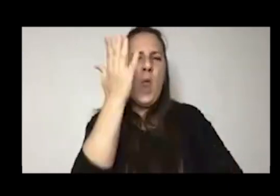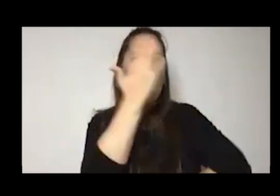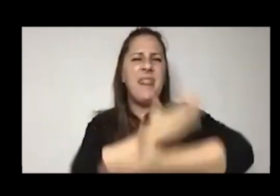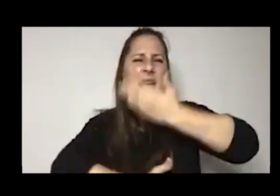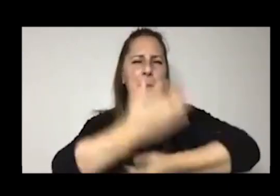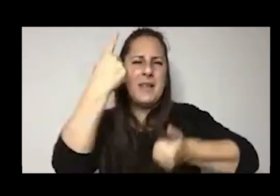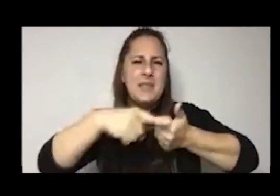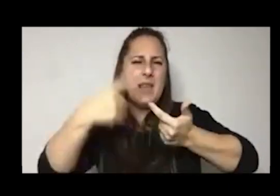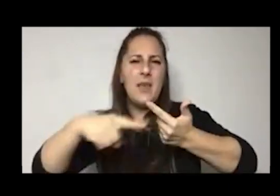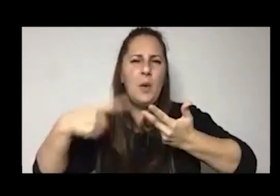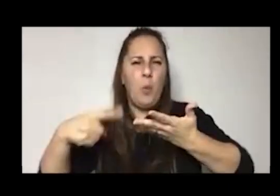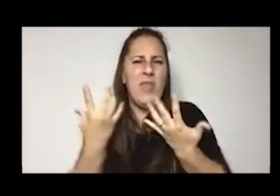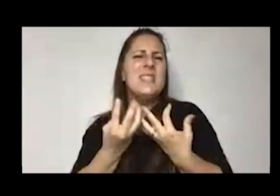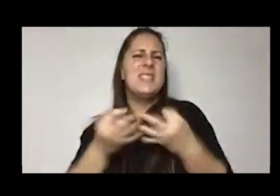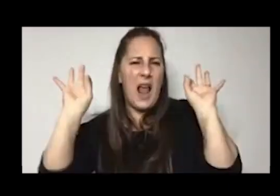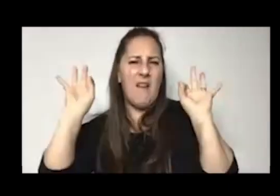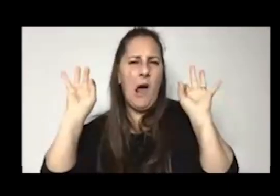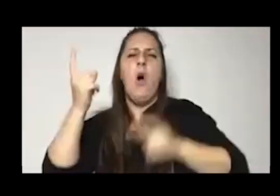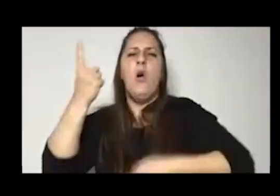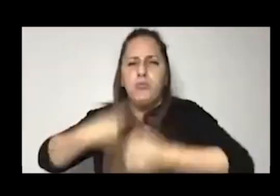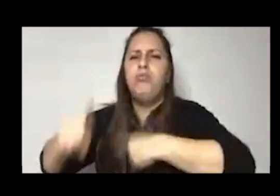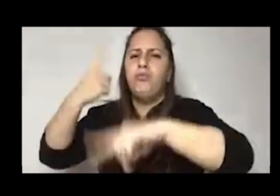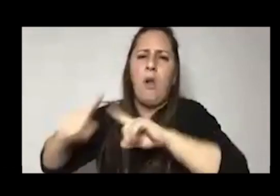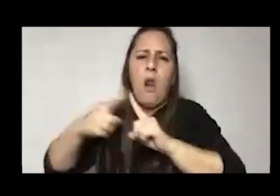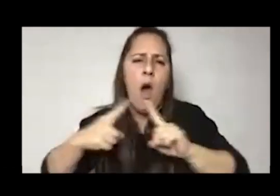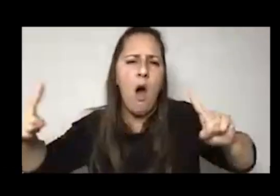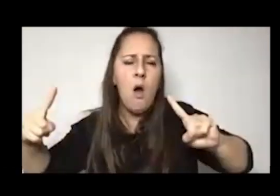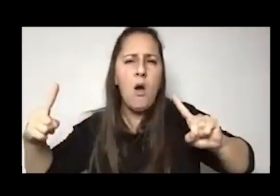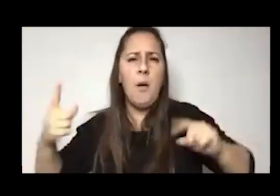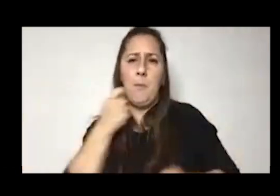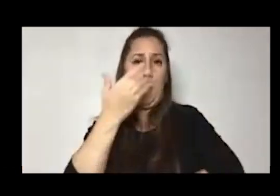todo eso? En mi caso particular, el brazo no me va a crecer.